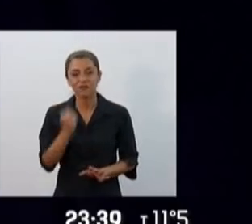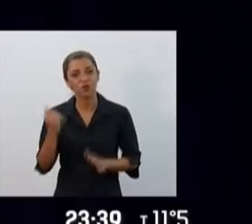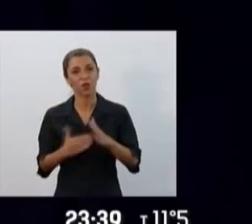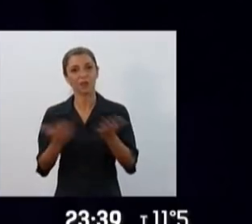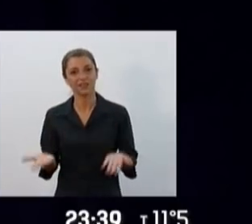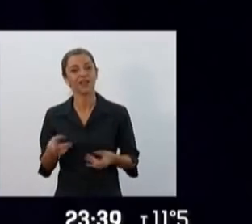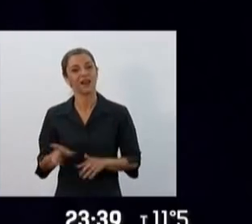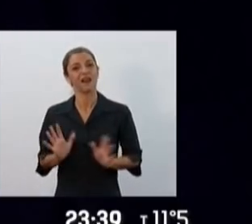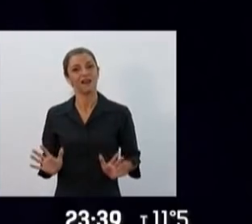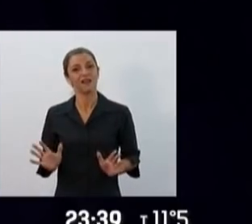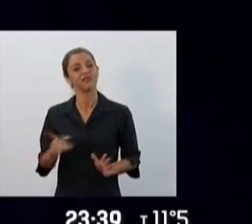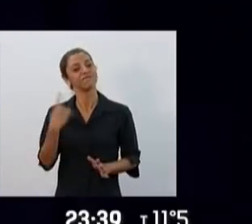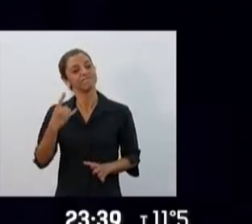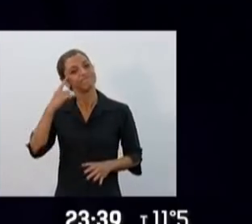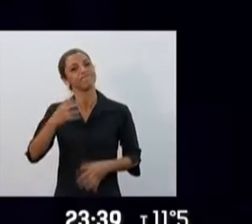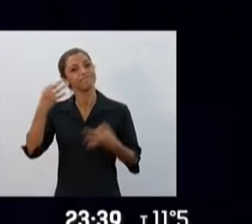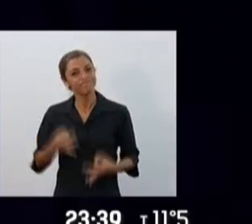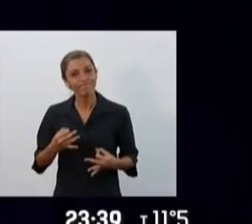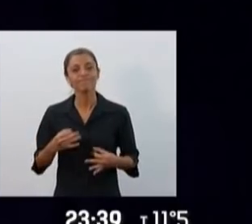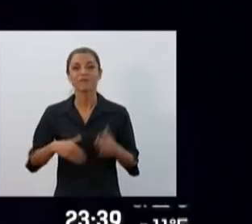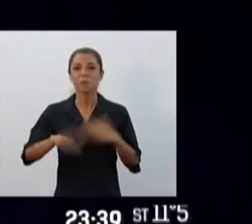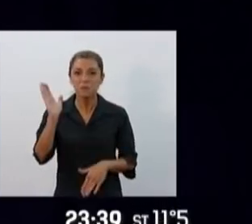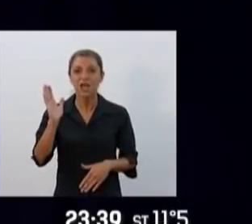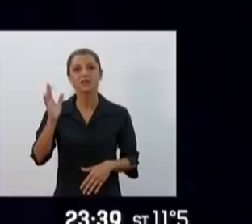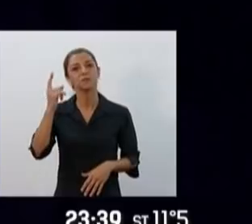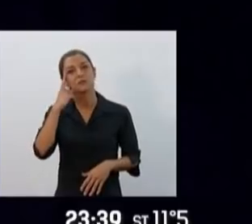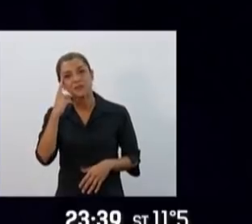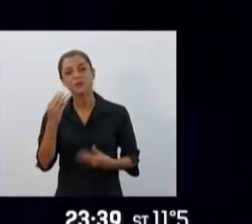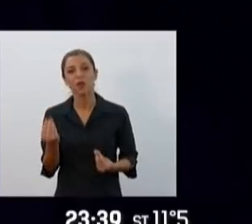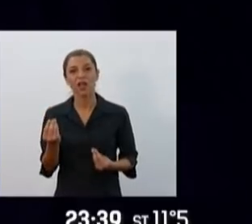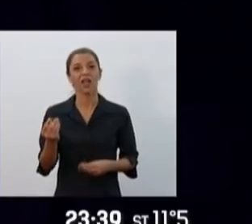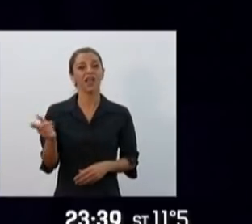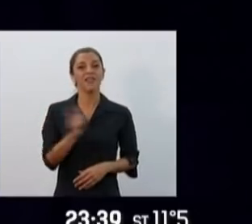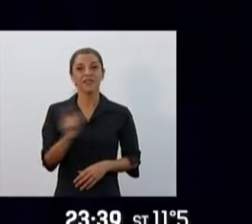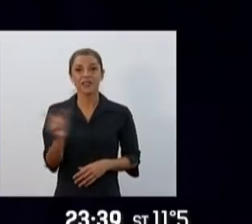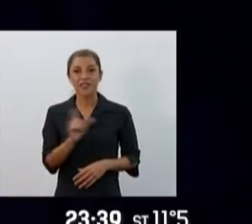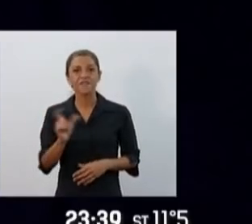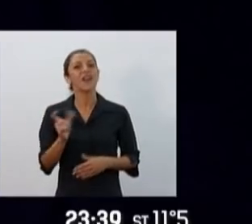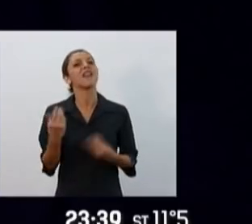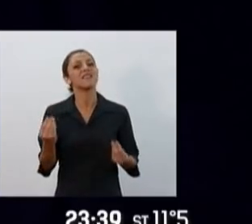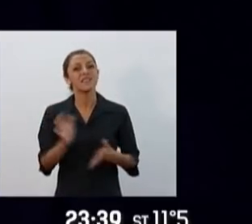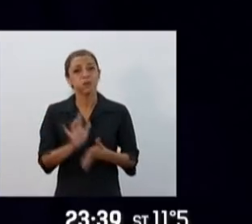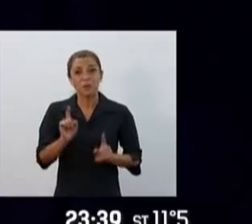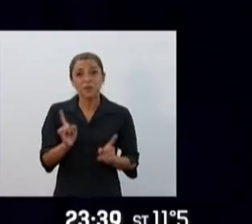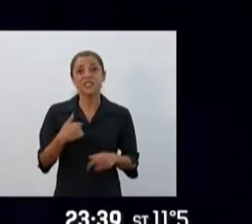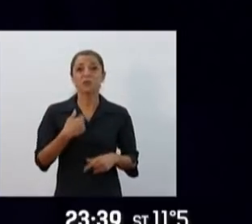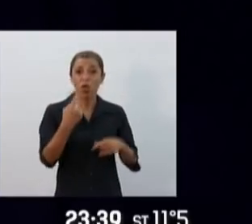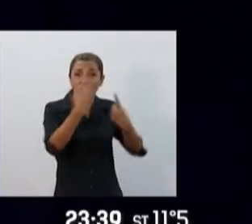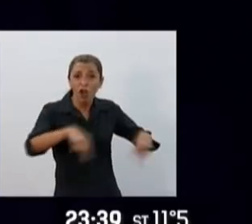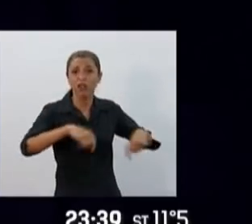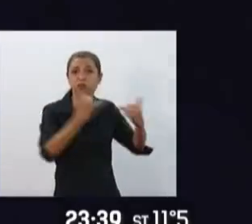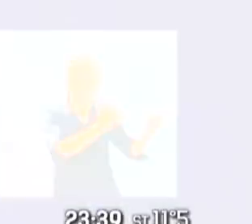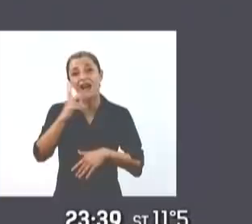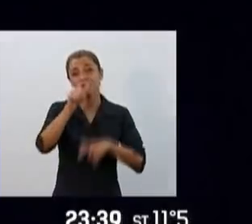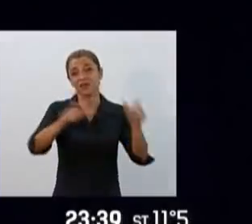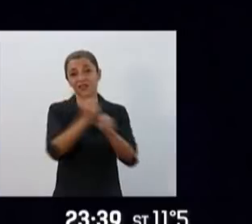y hay que, en definitiva, cerrar esta brecha entre lo que el país puede ser y lo que